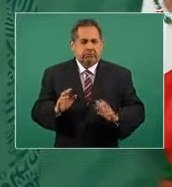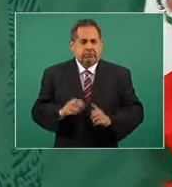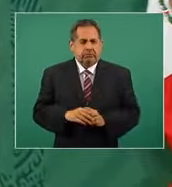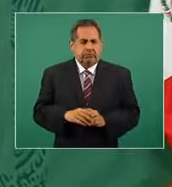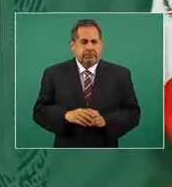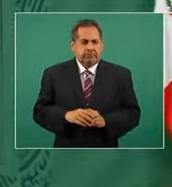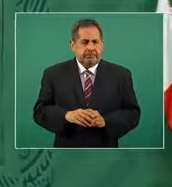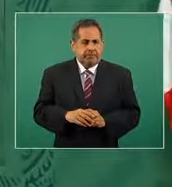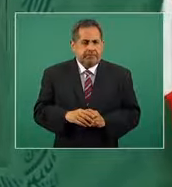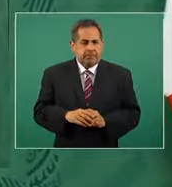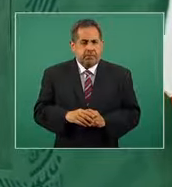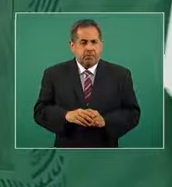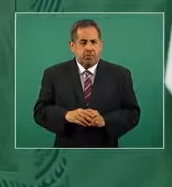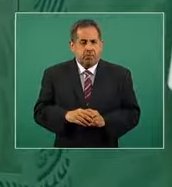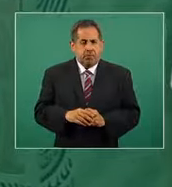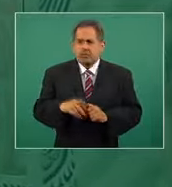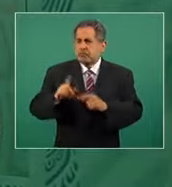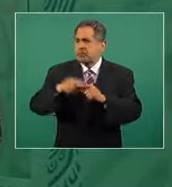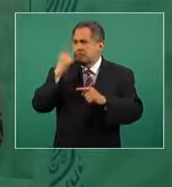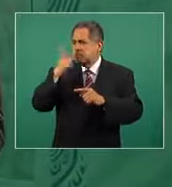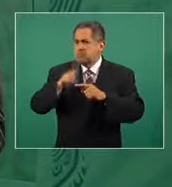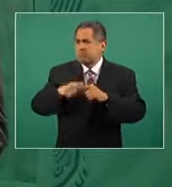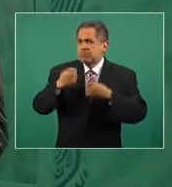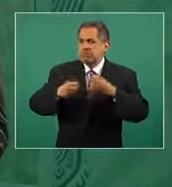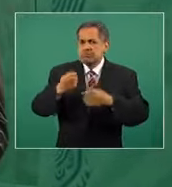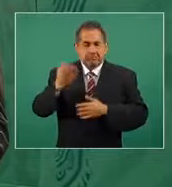de qué juez se trataba